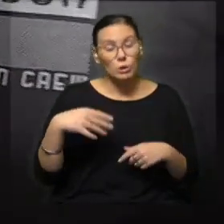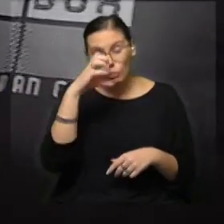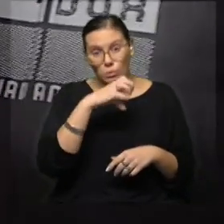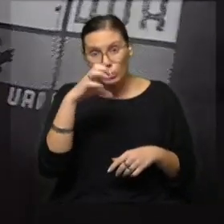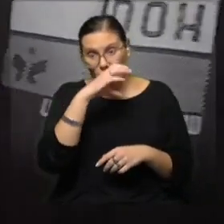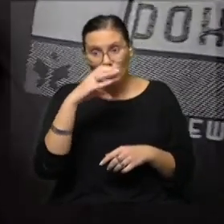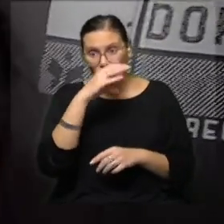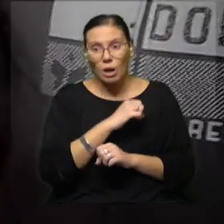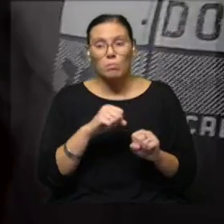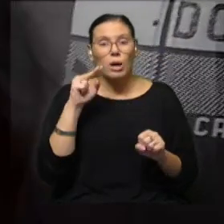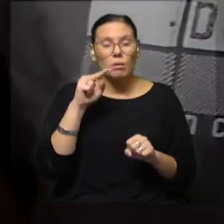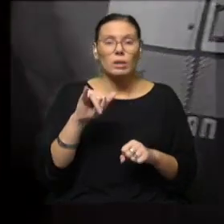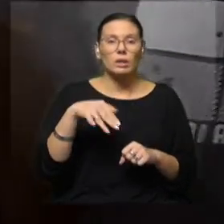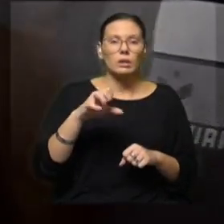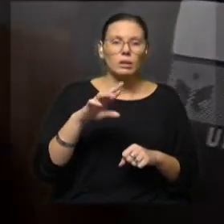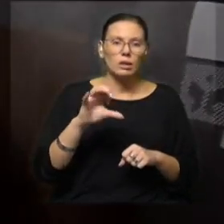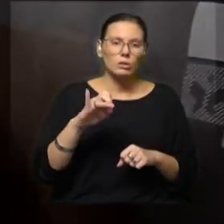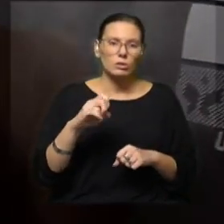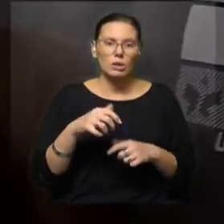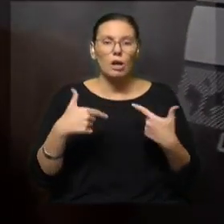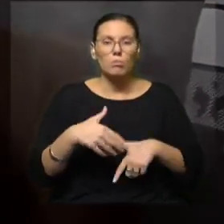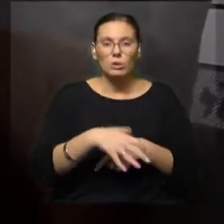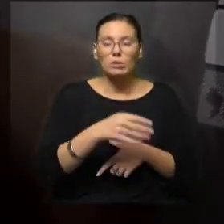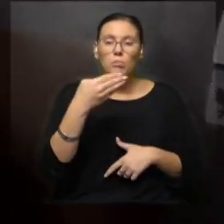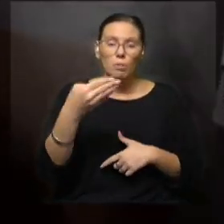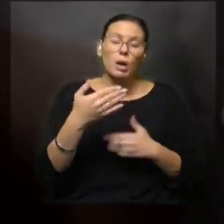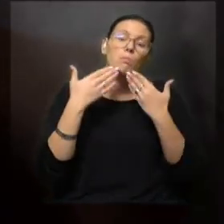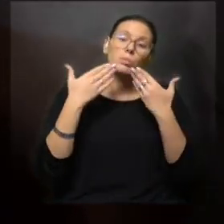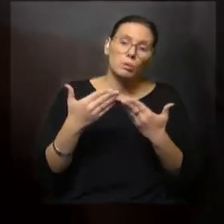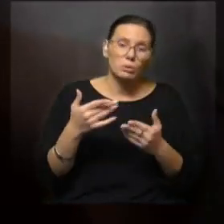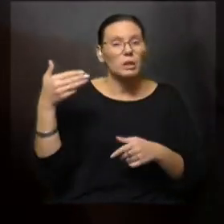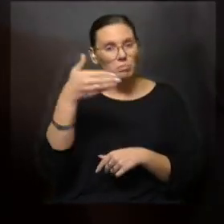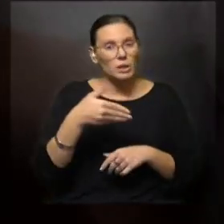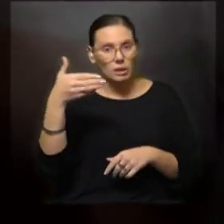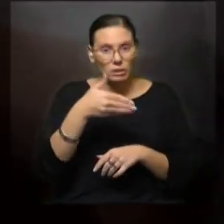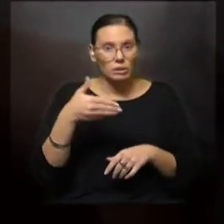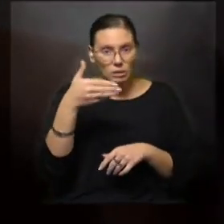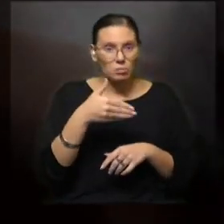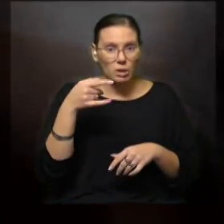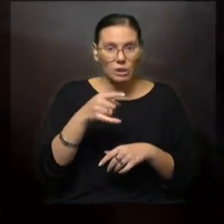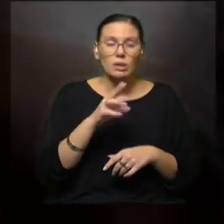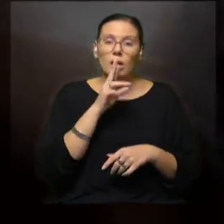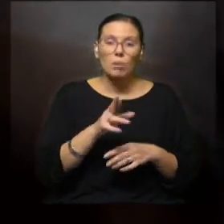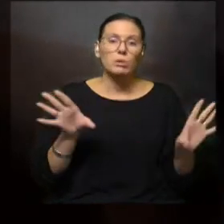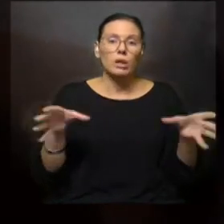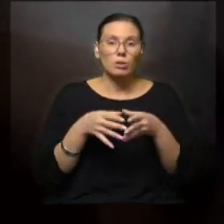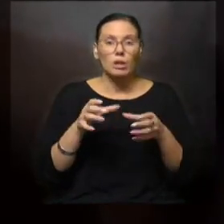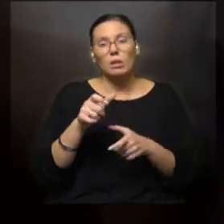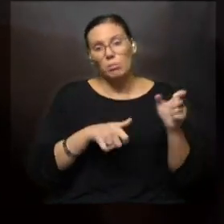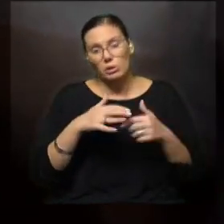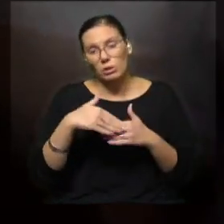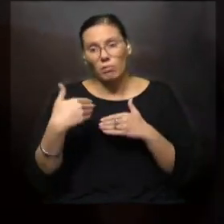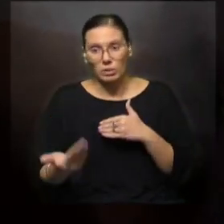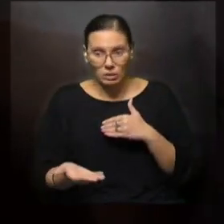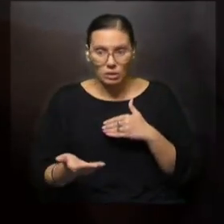se pueden acercar a la Intersocial del municipio, consultar y bueno, y participar de esta respuesta colectiva de vecinos y vecinas